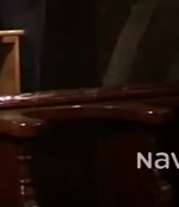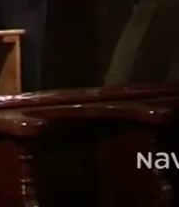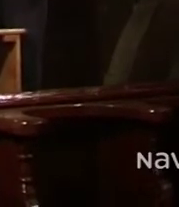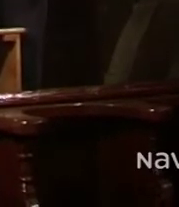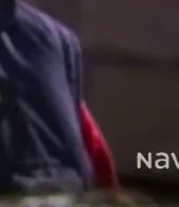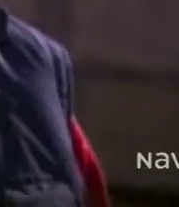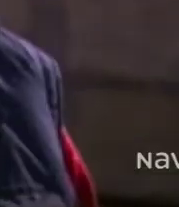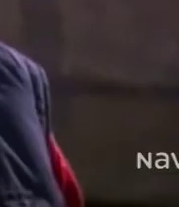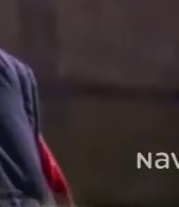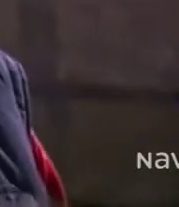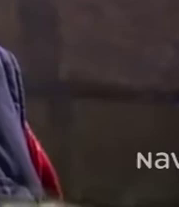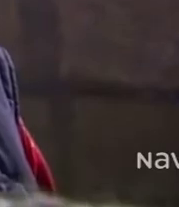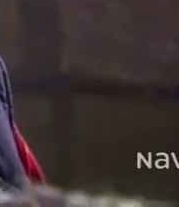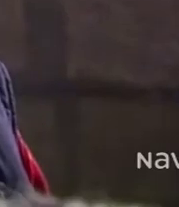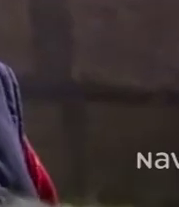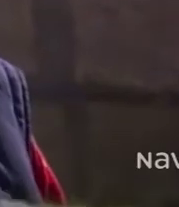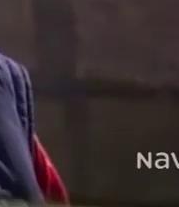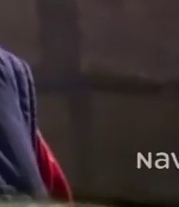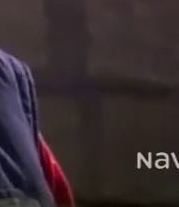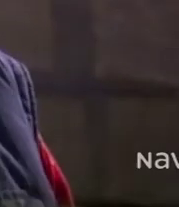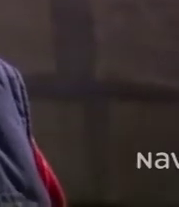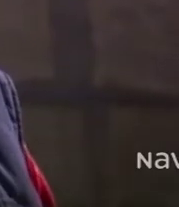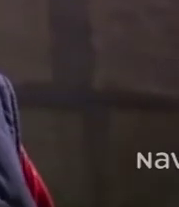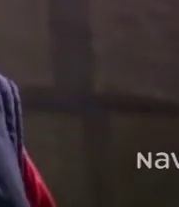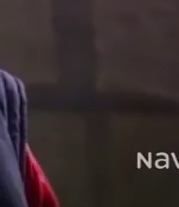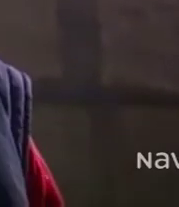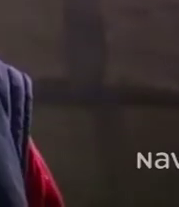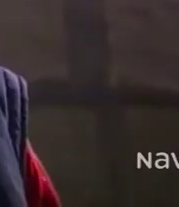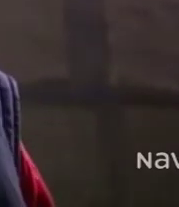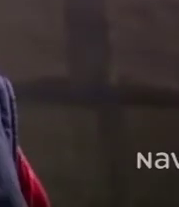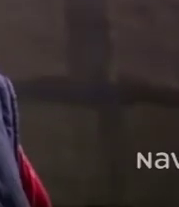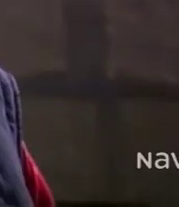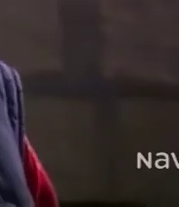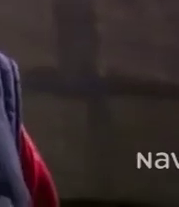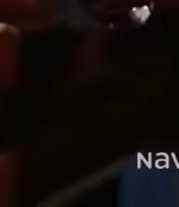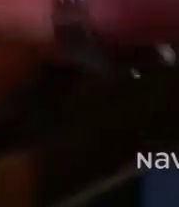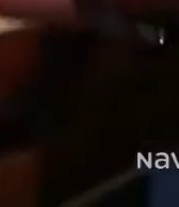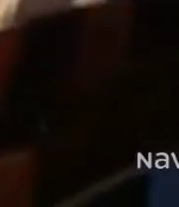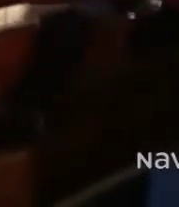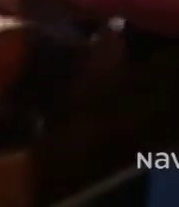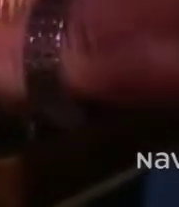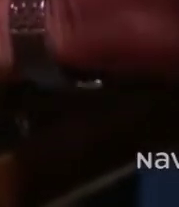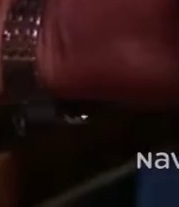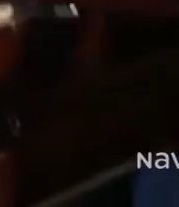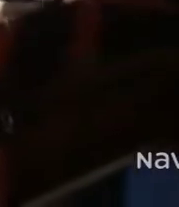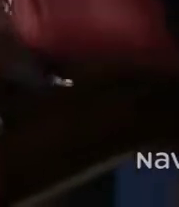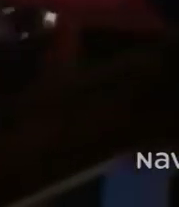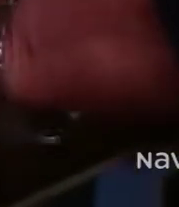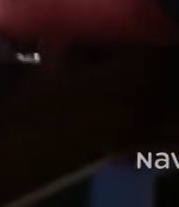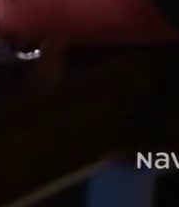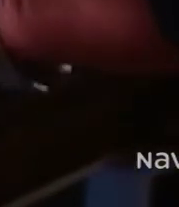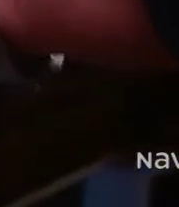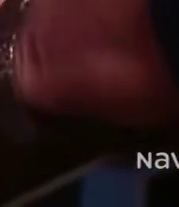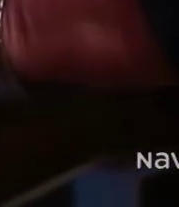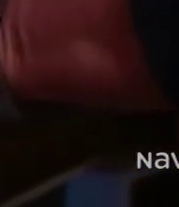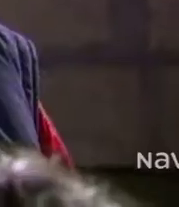lejos de ti, yo no te olvido, no, tu imagen